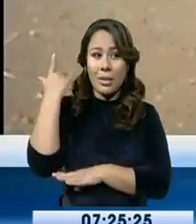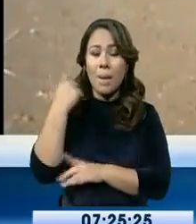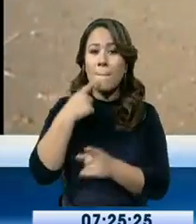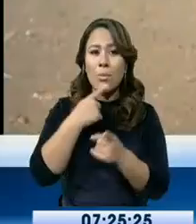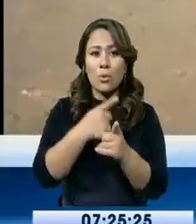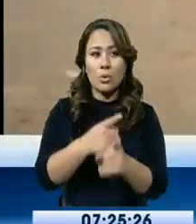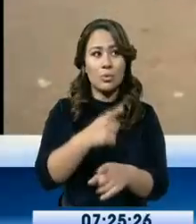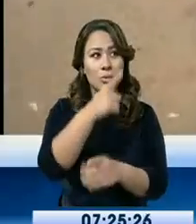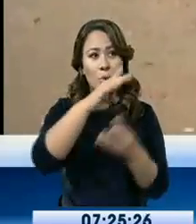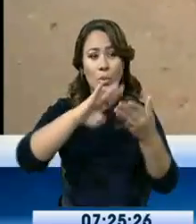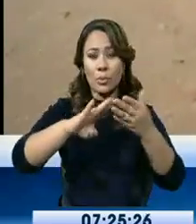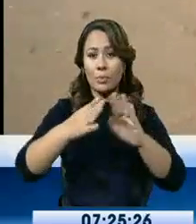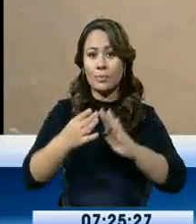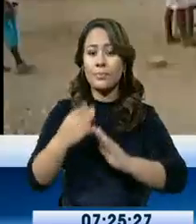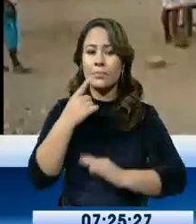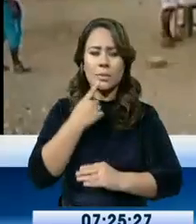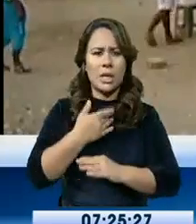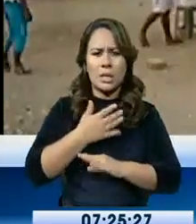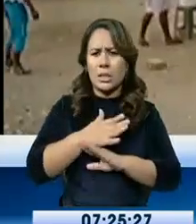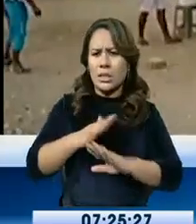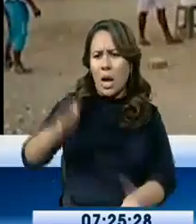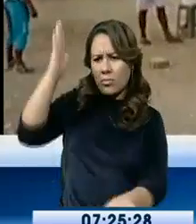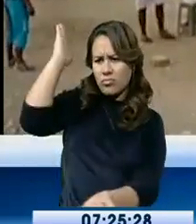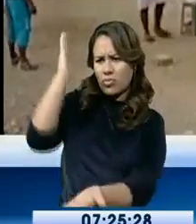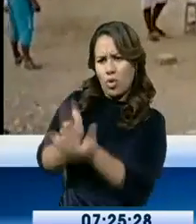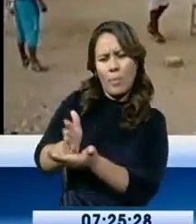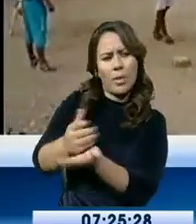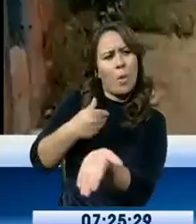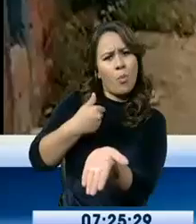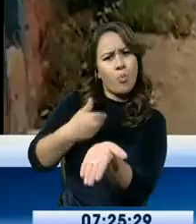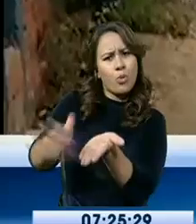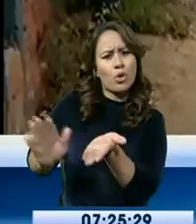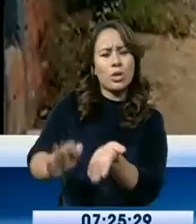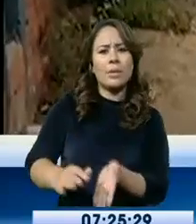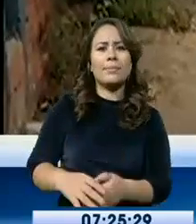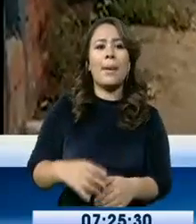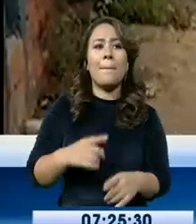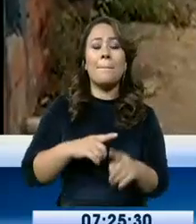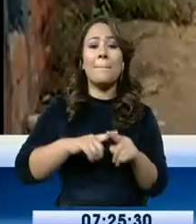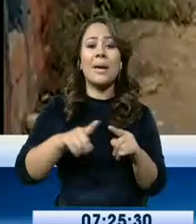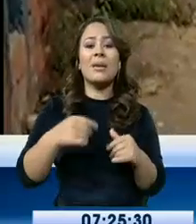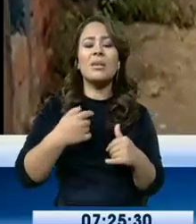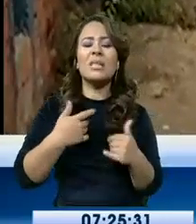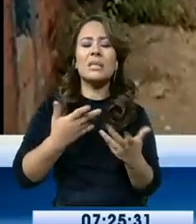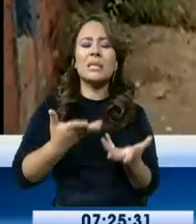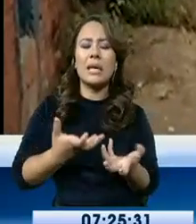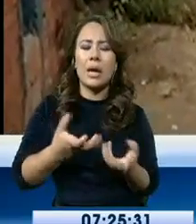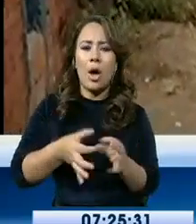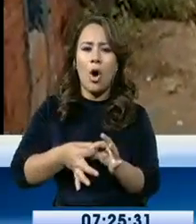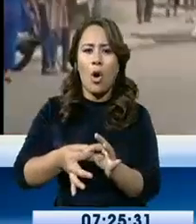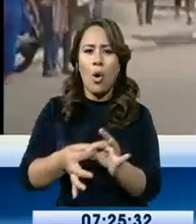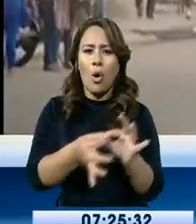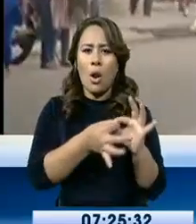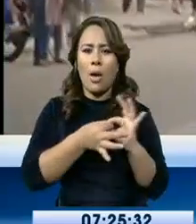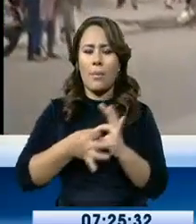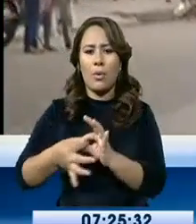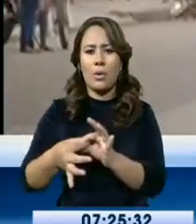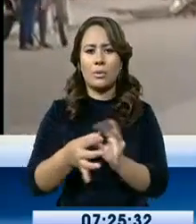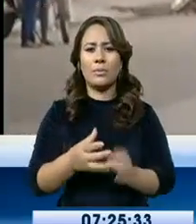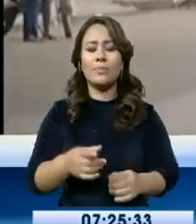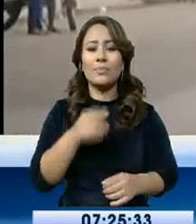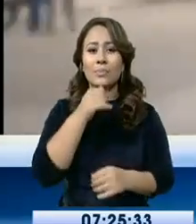la comunidad asegura estar lista para combatir el AMPA, pero ese intento requiere la pronta colaboración de